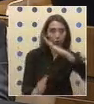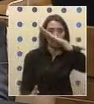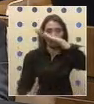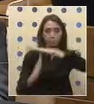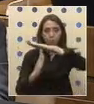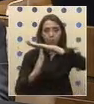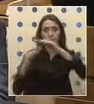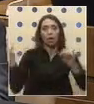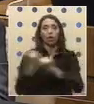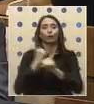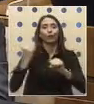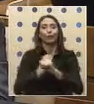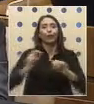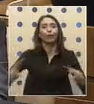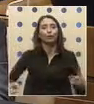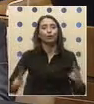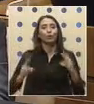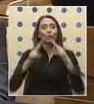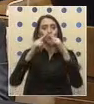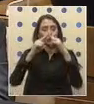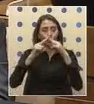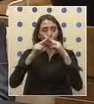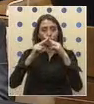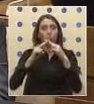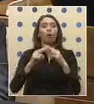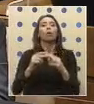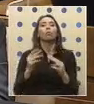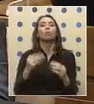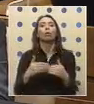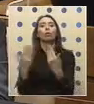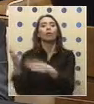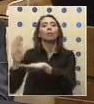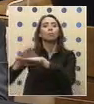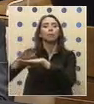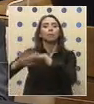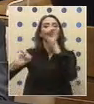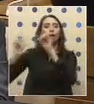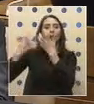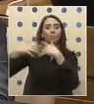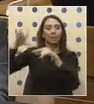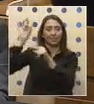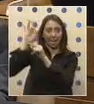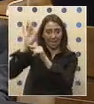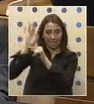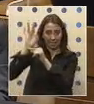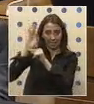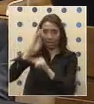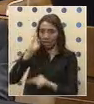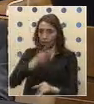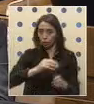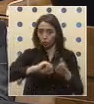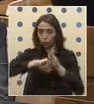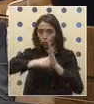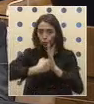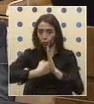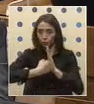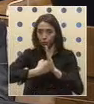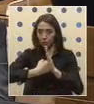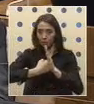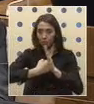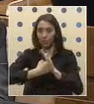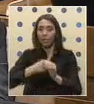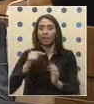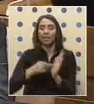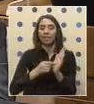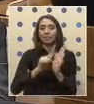las obras que se llevan a cabo en virtud de una concesión eléctrica, se suspenderán los efectos de dicha